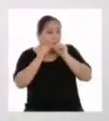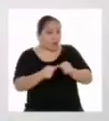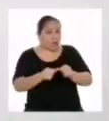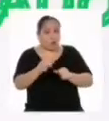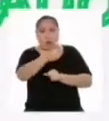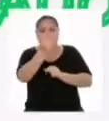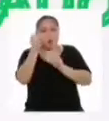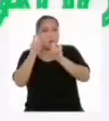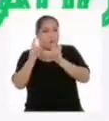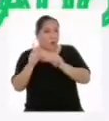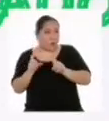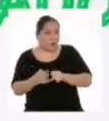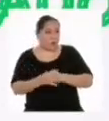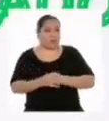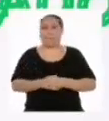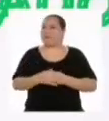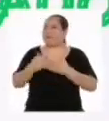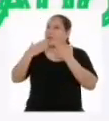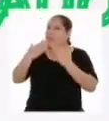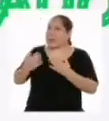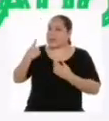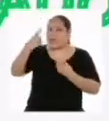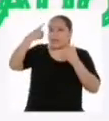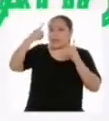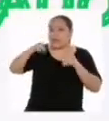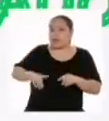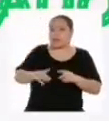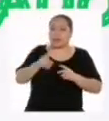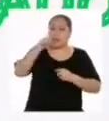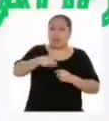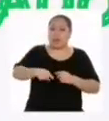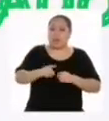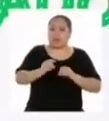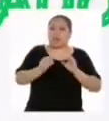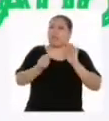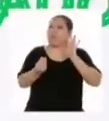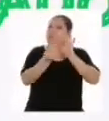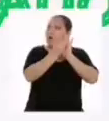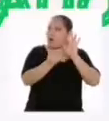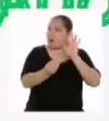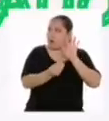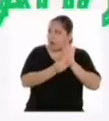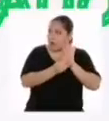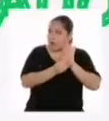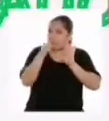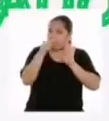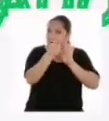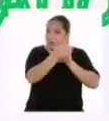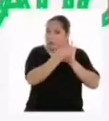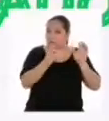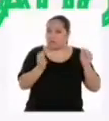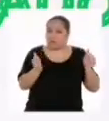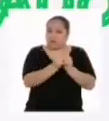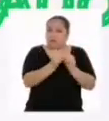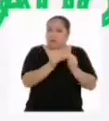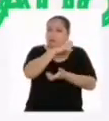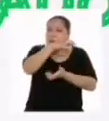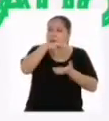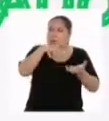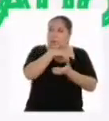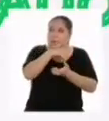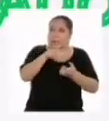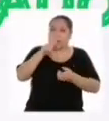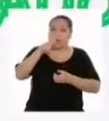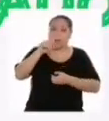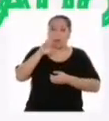del estudio. Gracias. La decisión inicial de comunicar los resultados combinando variables se ha aplicado también a